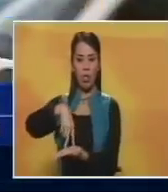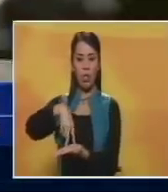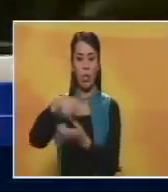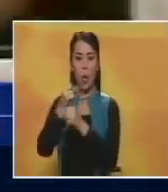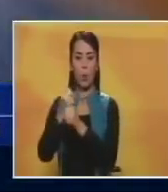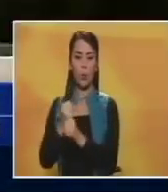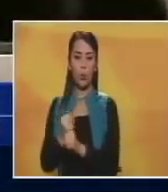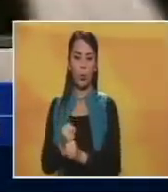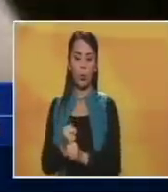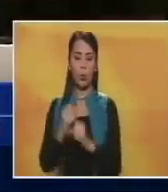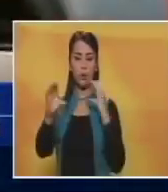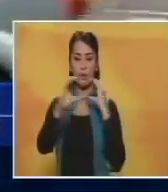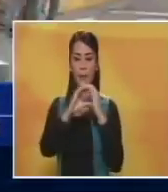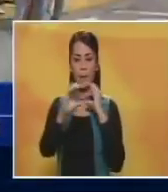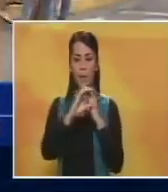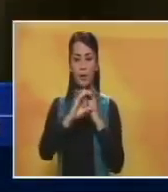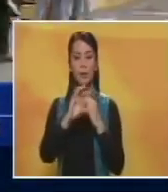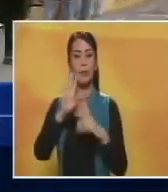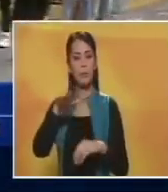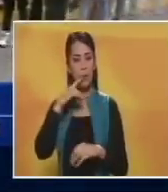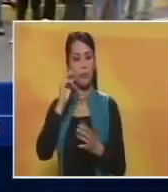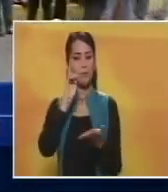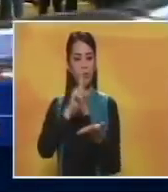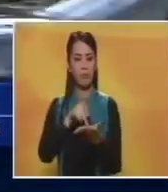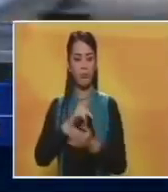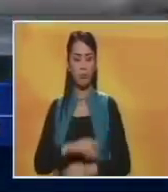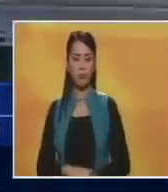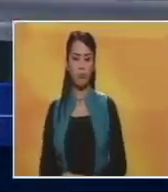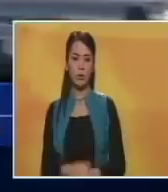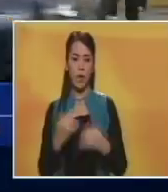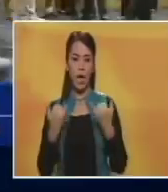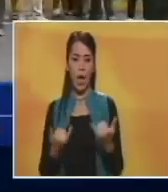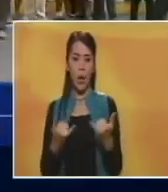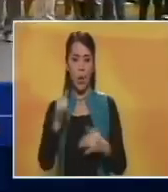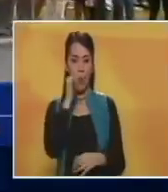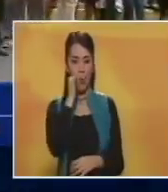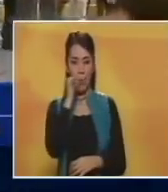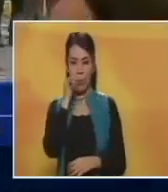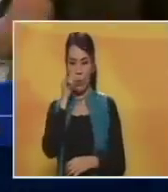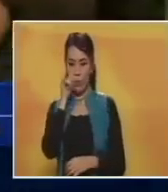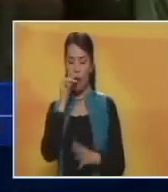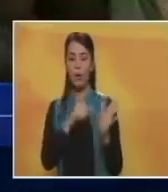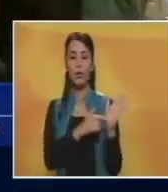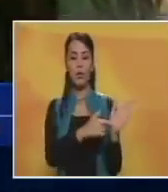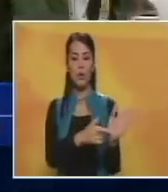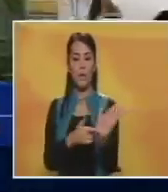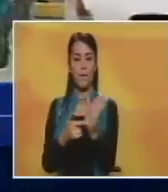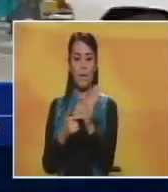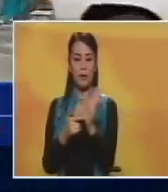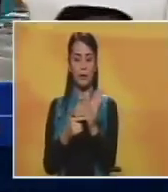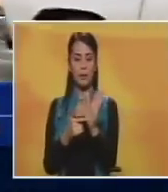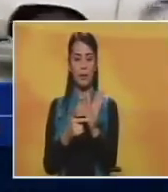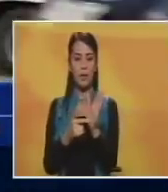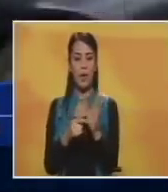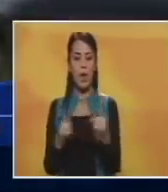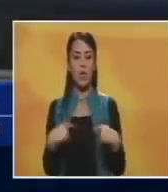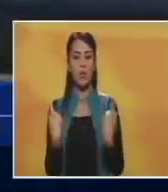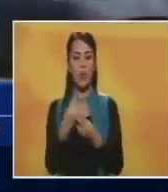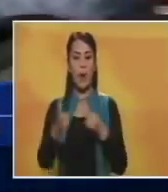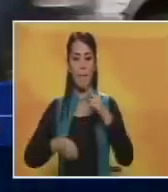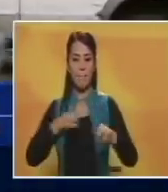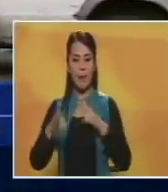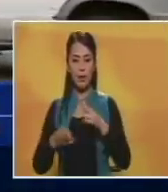esperando el transporte público para movilizarse. Vamos a pedirles a nuestro camarógrafo que les muestren la estación del metro, el